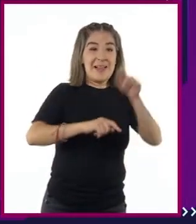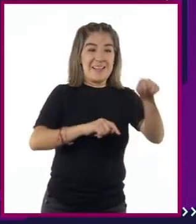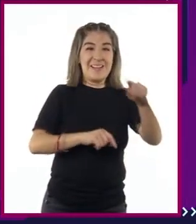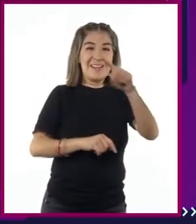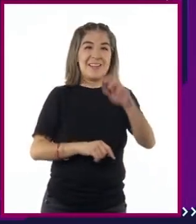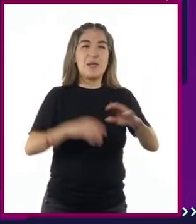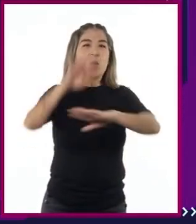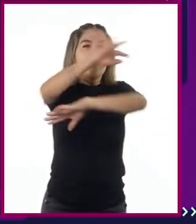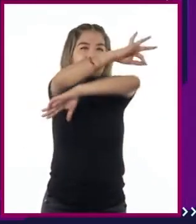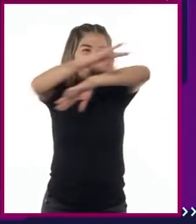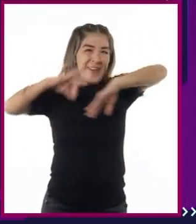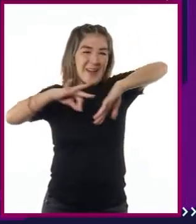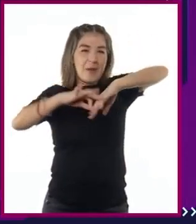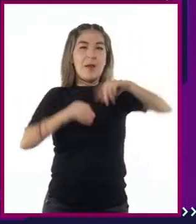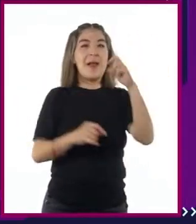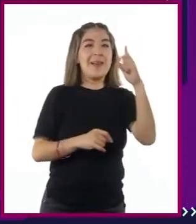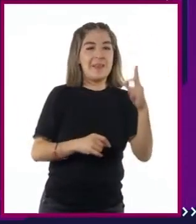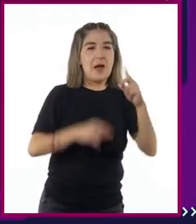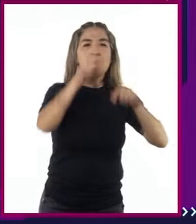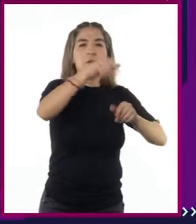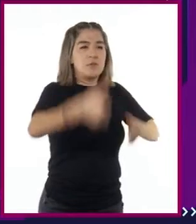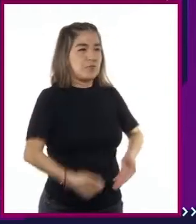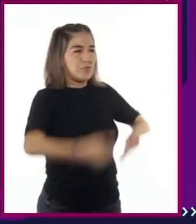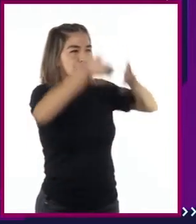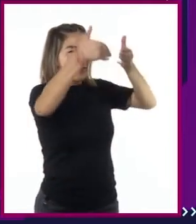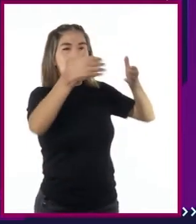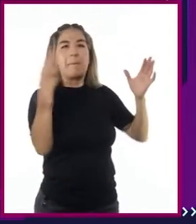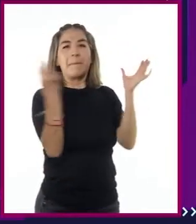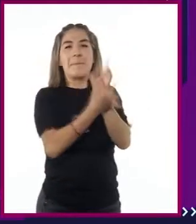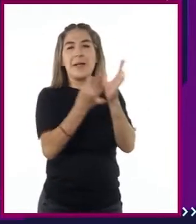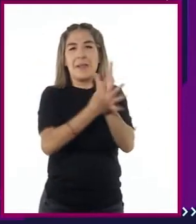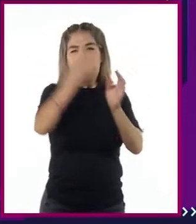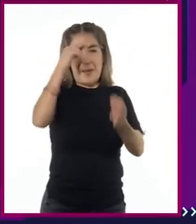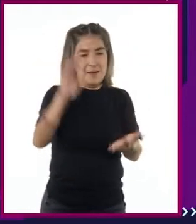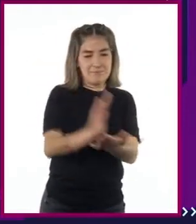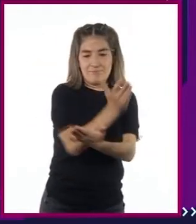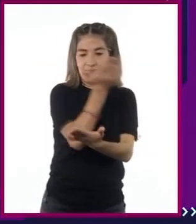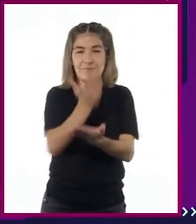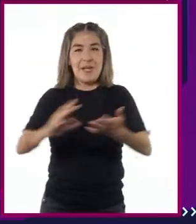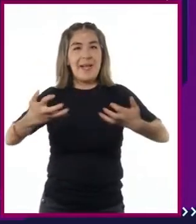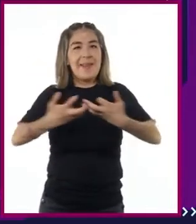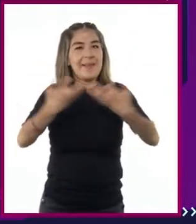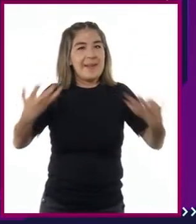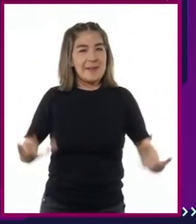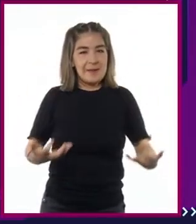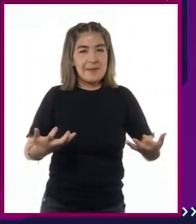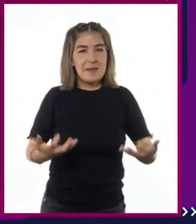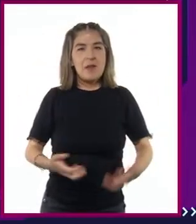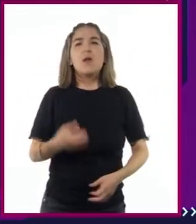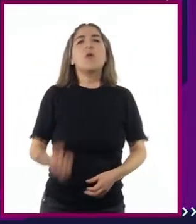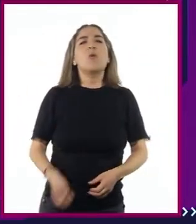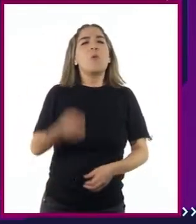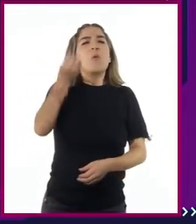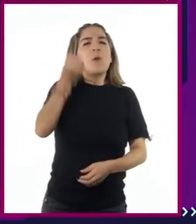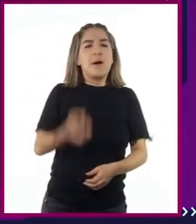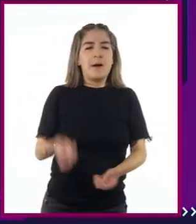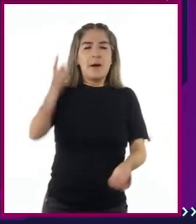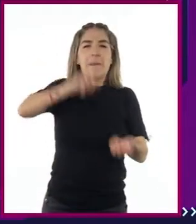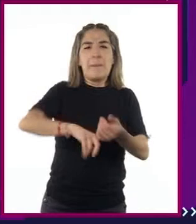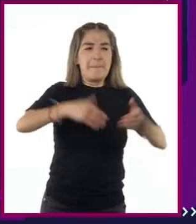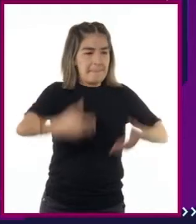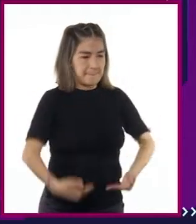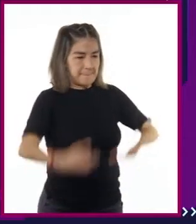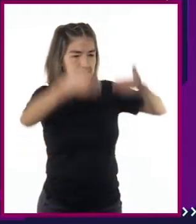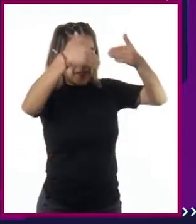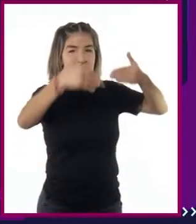a colocar malla metálica para dividir el terreno. ¿Cuántos metros de malla metálica